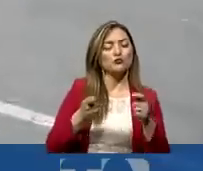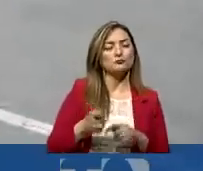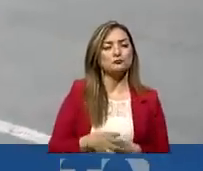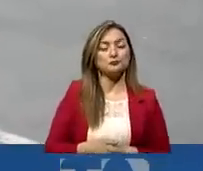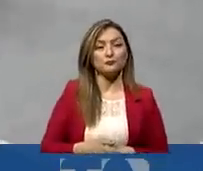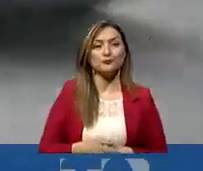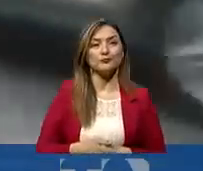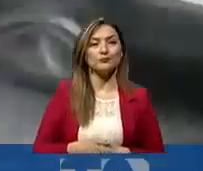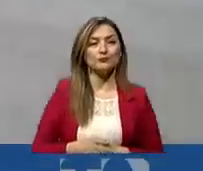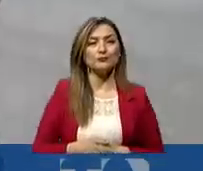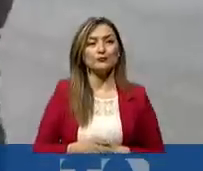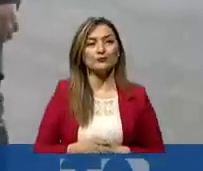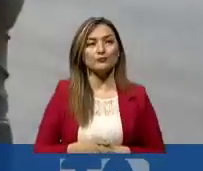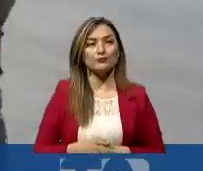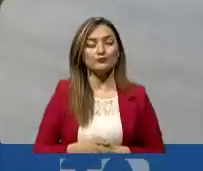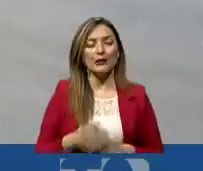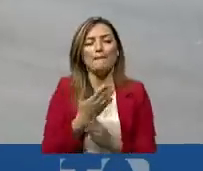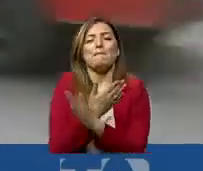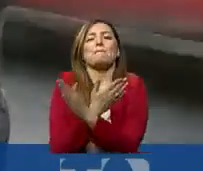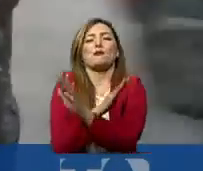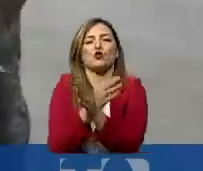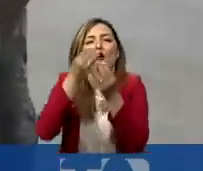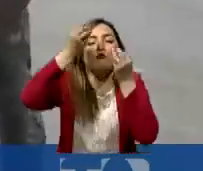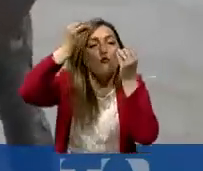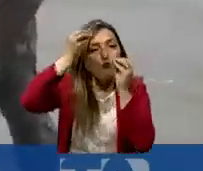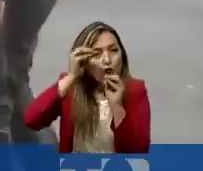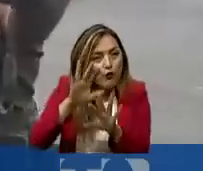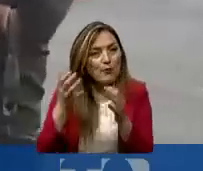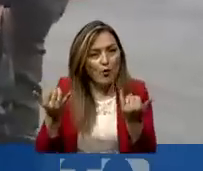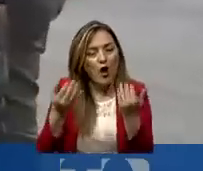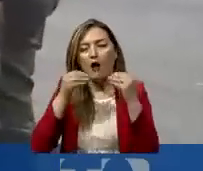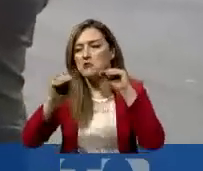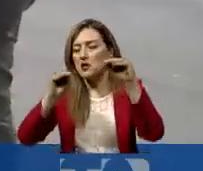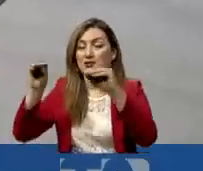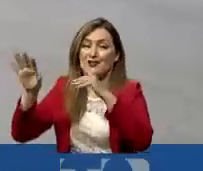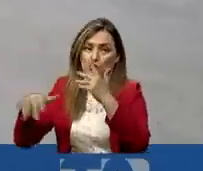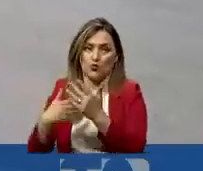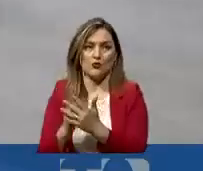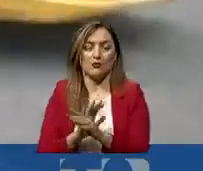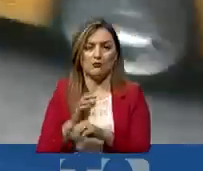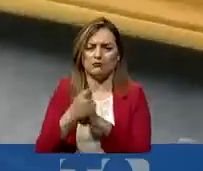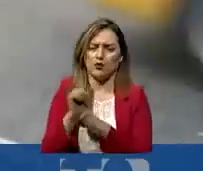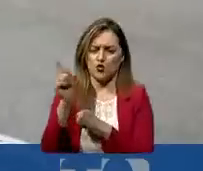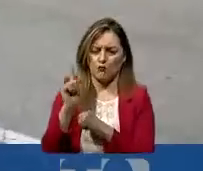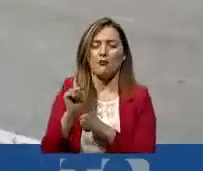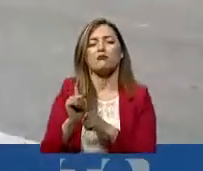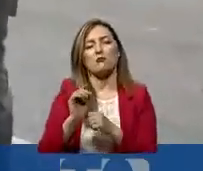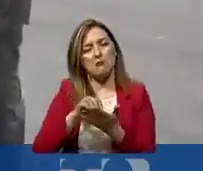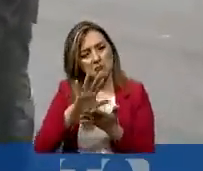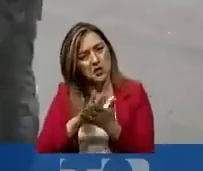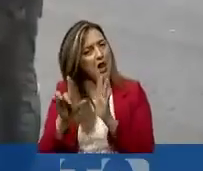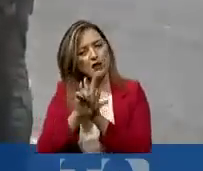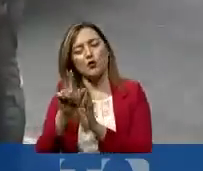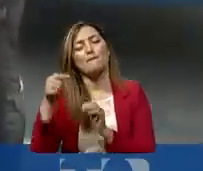pena mencionar, de prevención. Están socializando en estos momentos con los motorizados, están diciéndoles que en